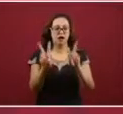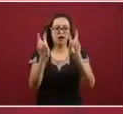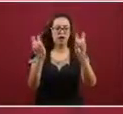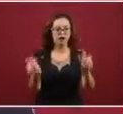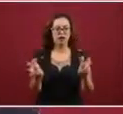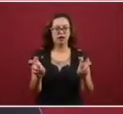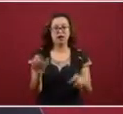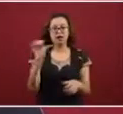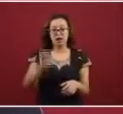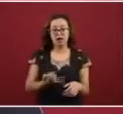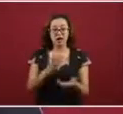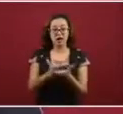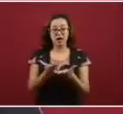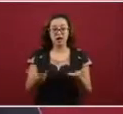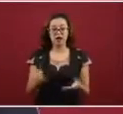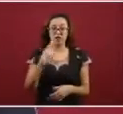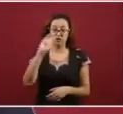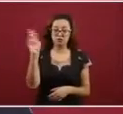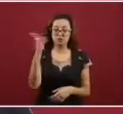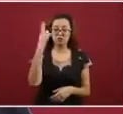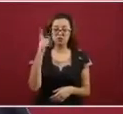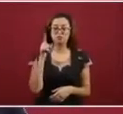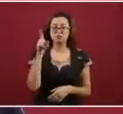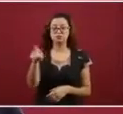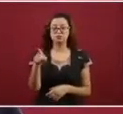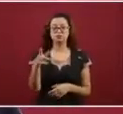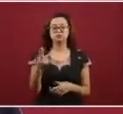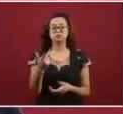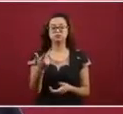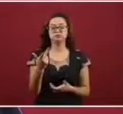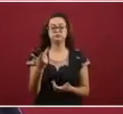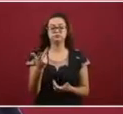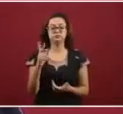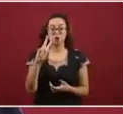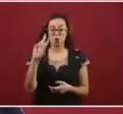hoy la UNAM es de las universidades